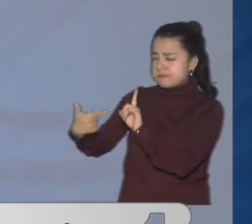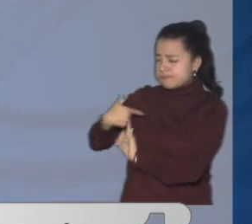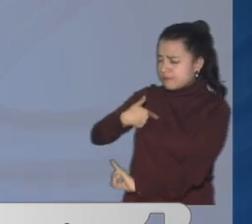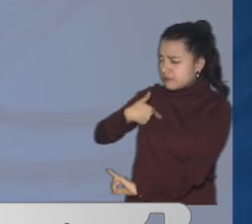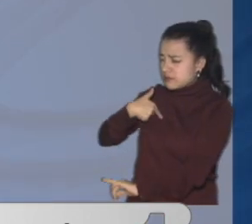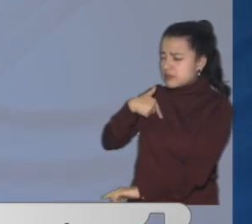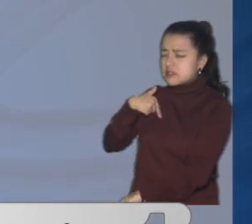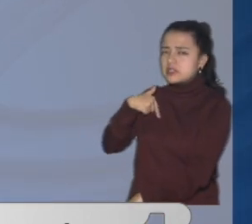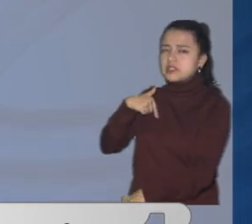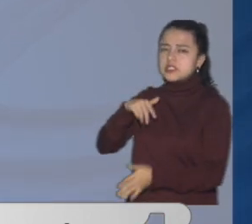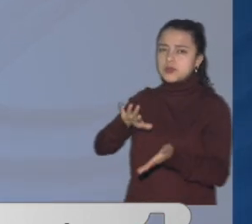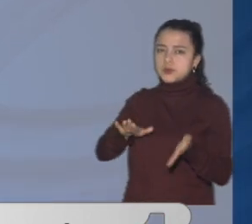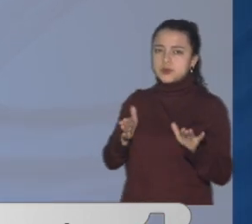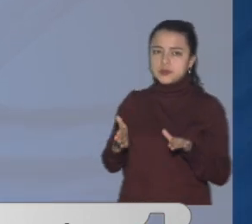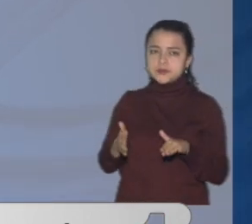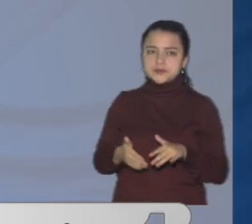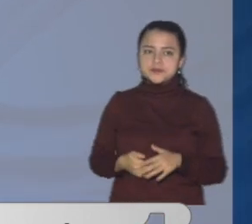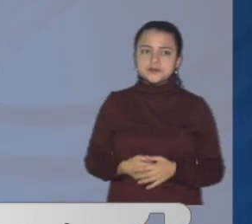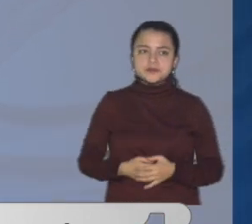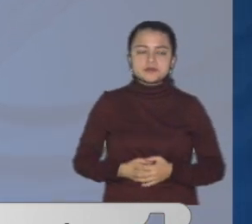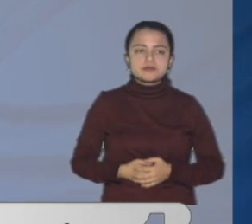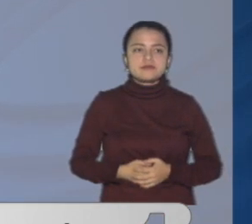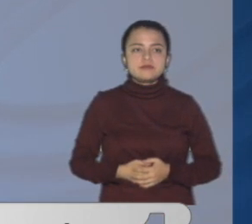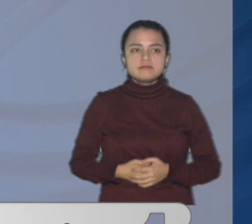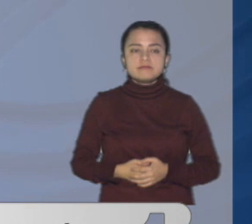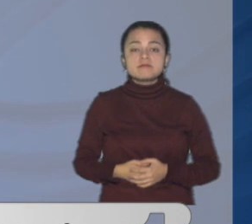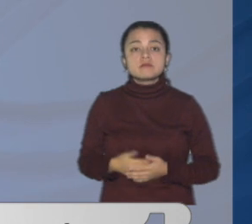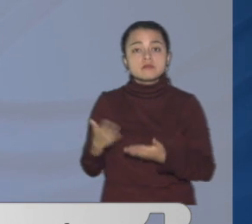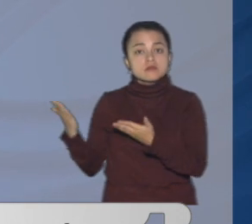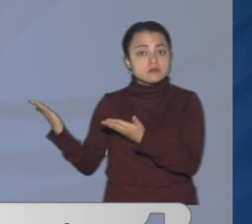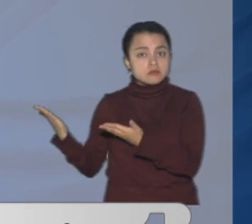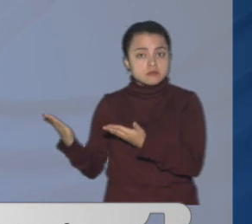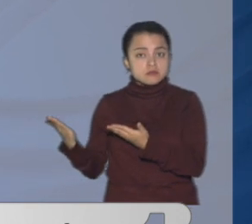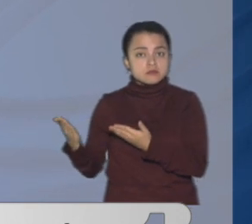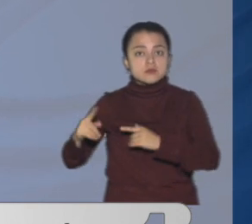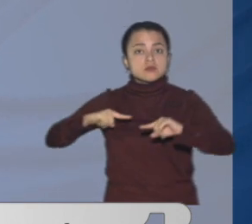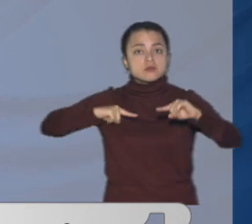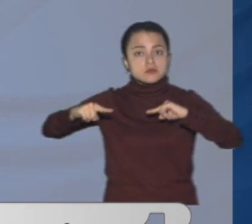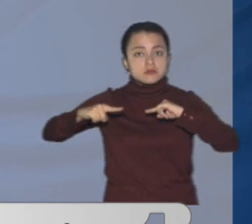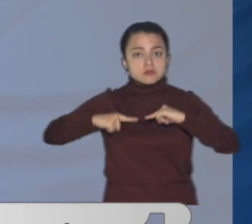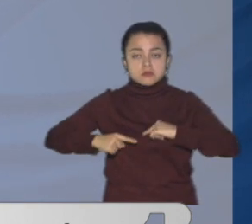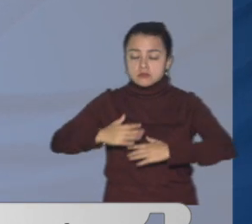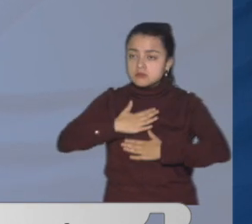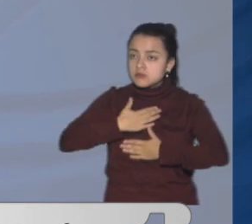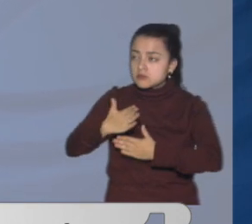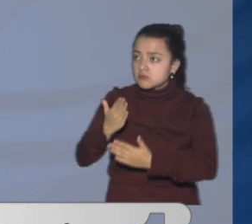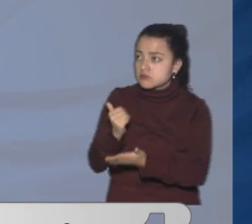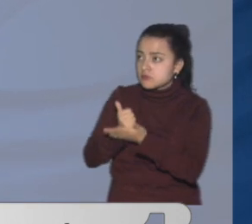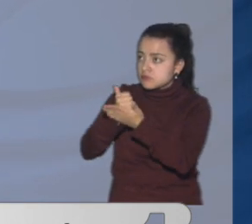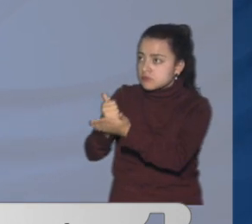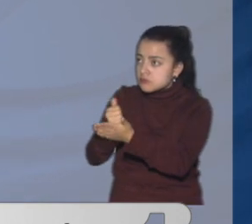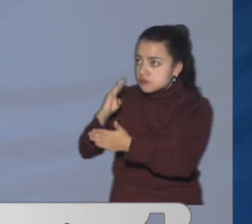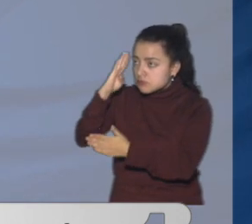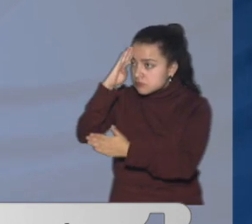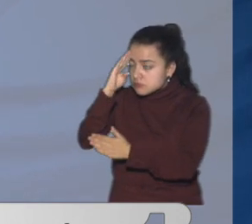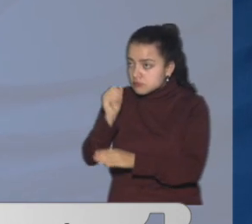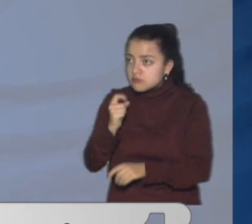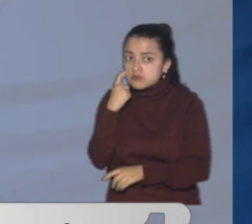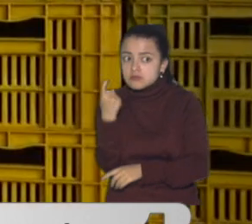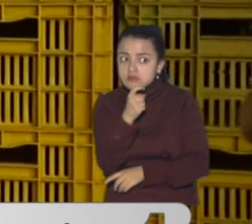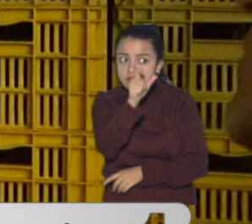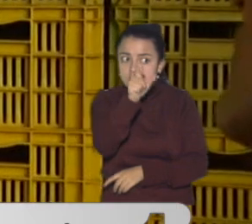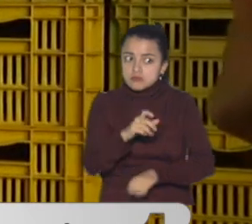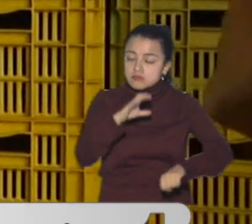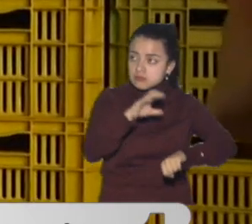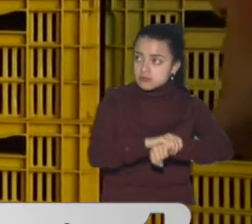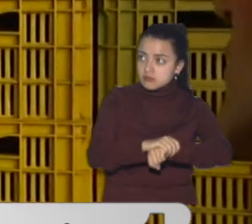Directivas de la central mayorista aseguran que están a disposición de las autoridades para esclarecer el crimen e hicieron un llamado a la tolerancia.